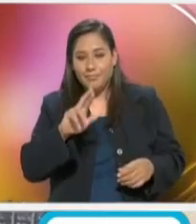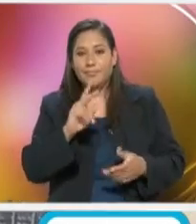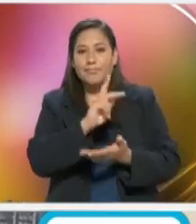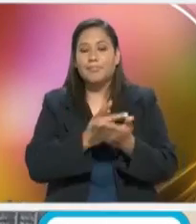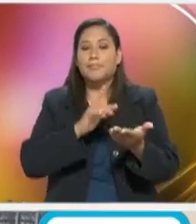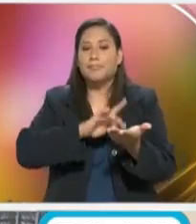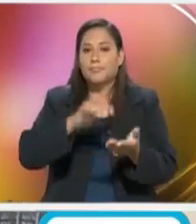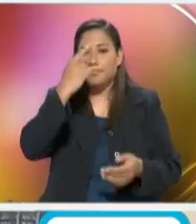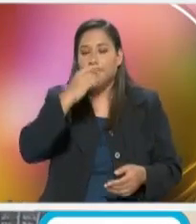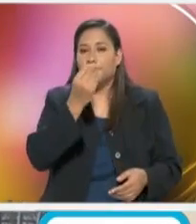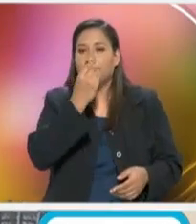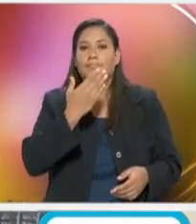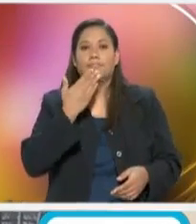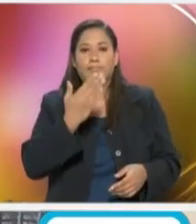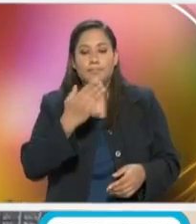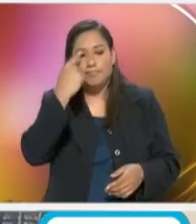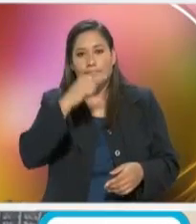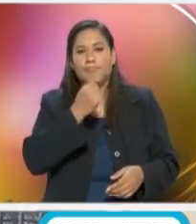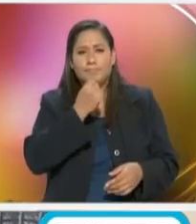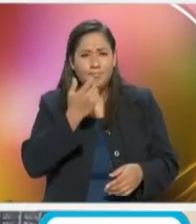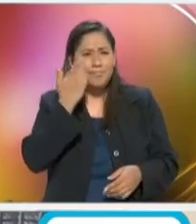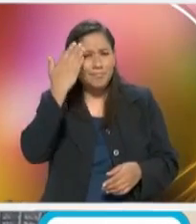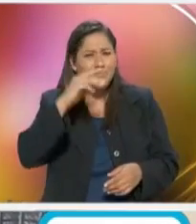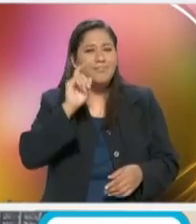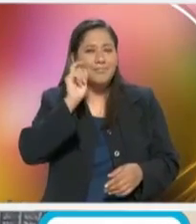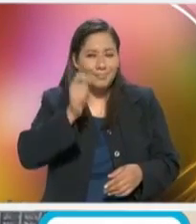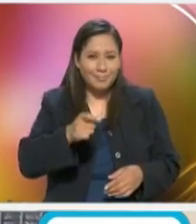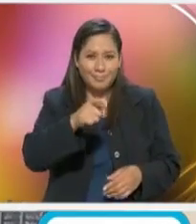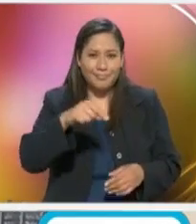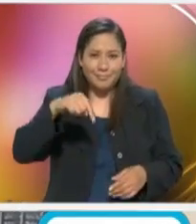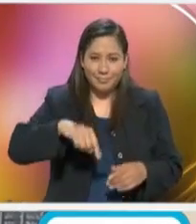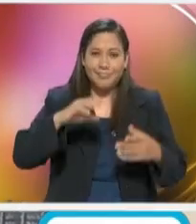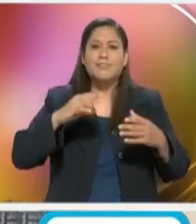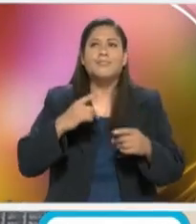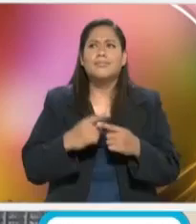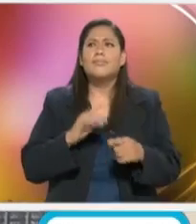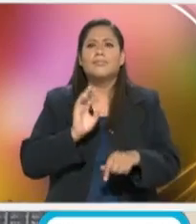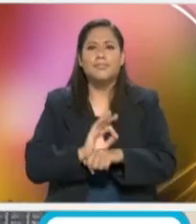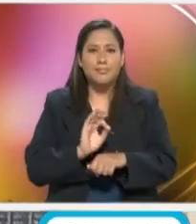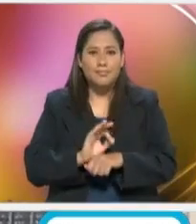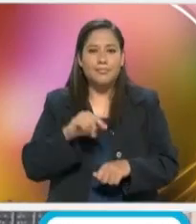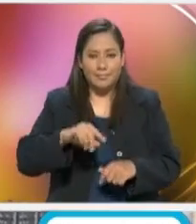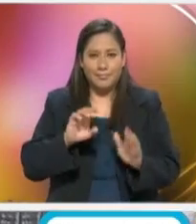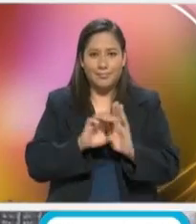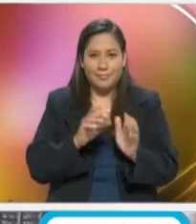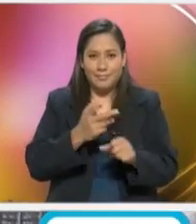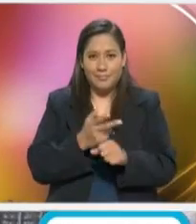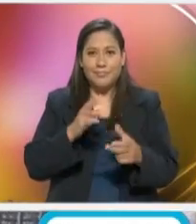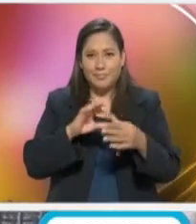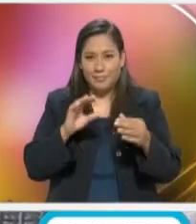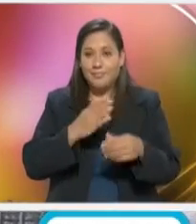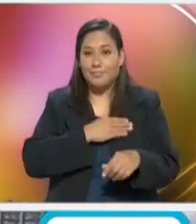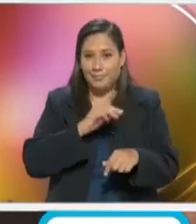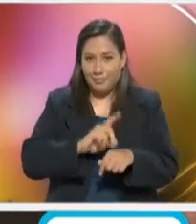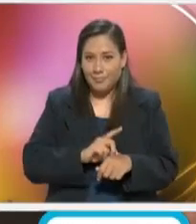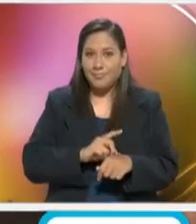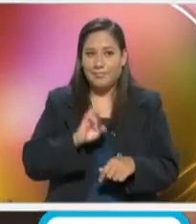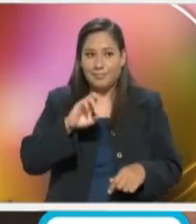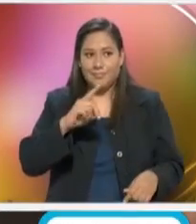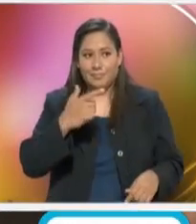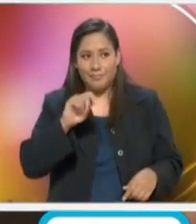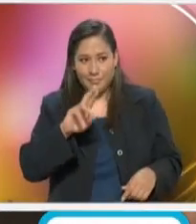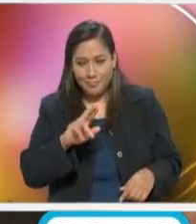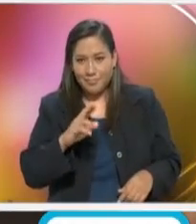de apoyo a la nutrición infantil. ¿Quieres saber de qué se trata? ¿A quiénes benefician? Pues se lo contamos en el estudio. Buenos días, Edgar. Hola, ¿qué